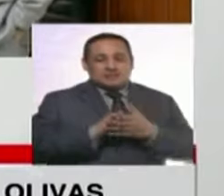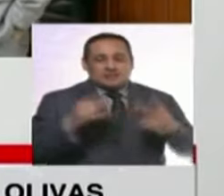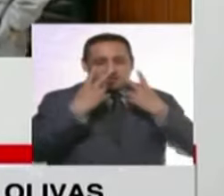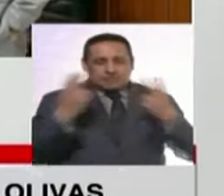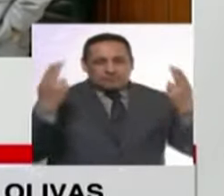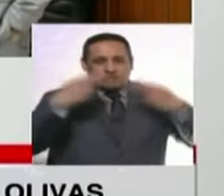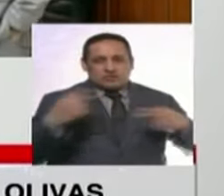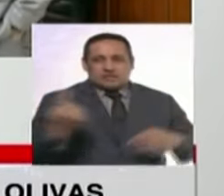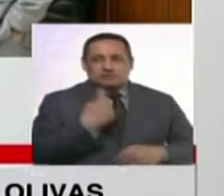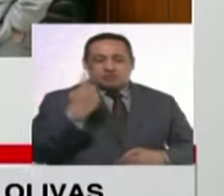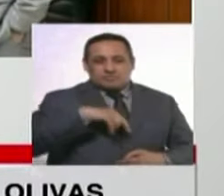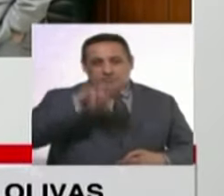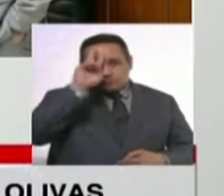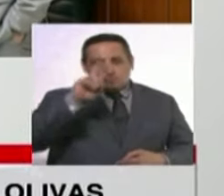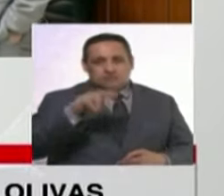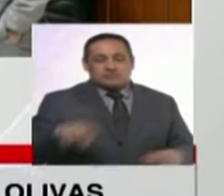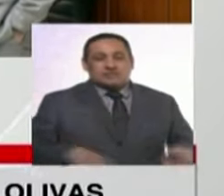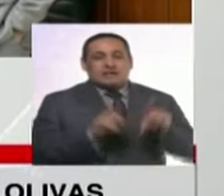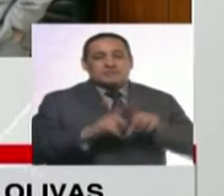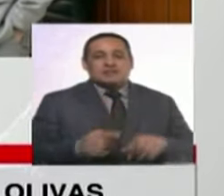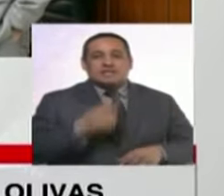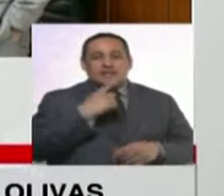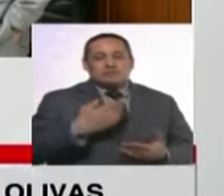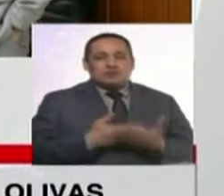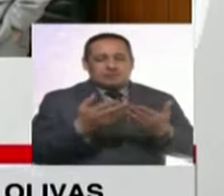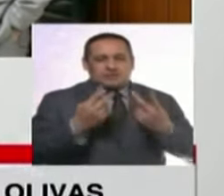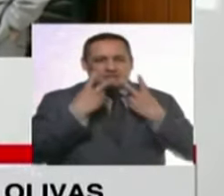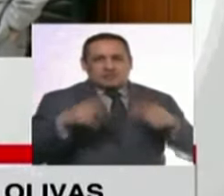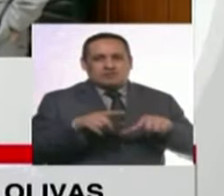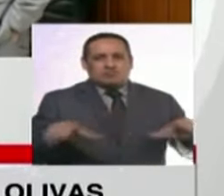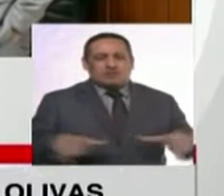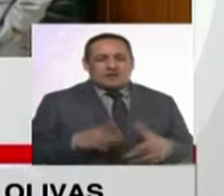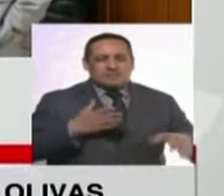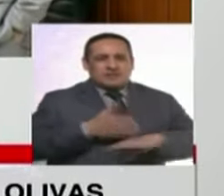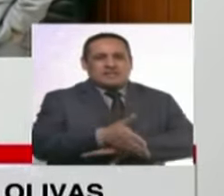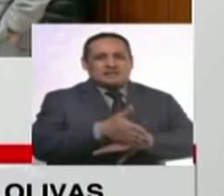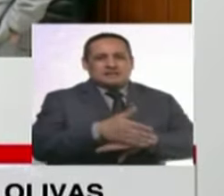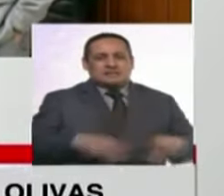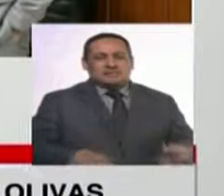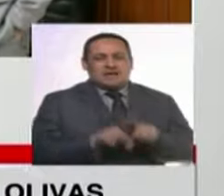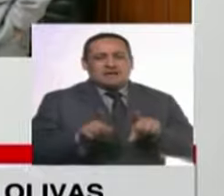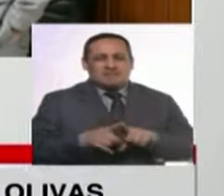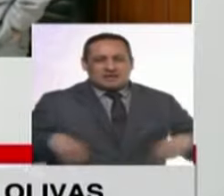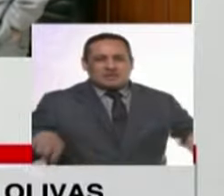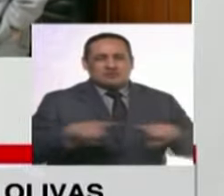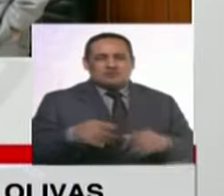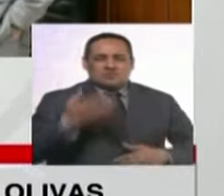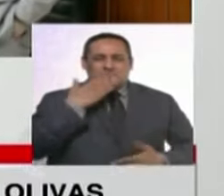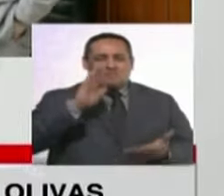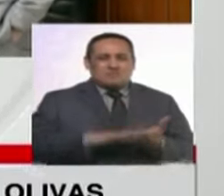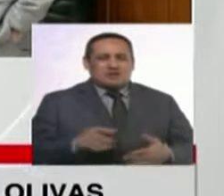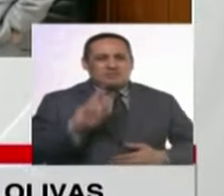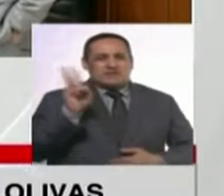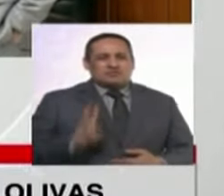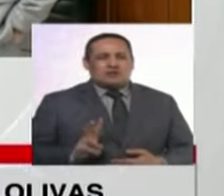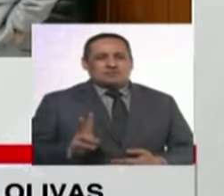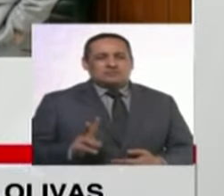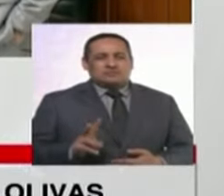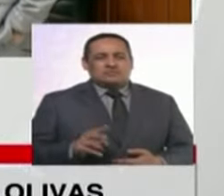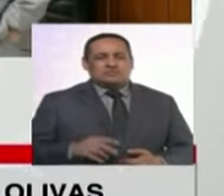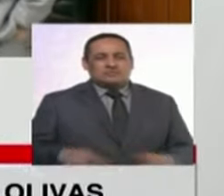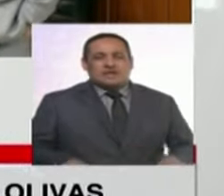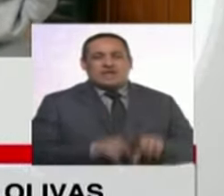las fronteras de nuestro país son portillones para que ingresen estos mano malos venezolanos